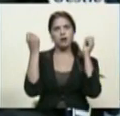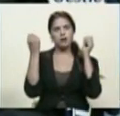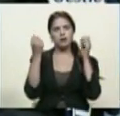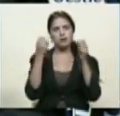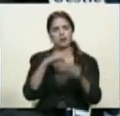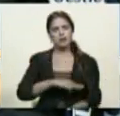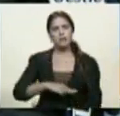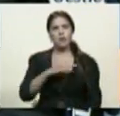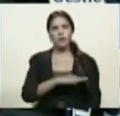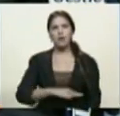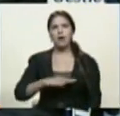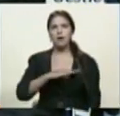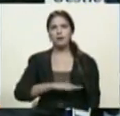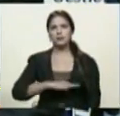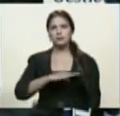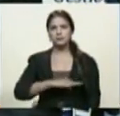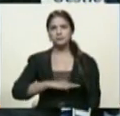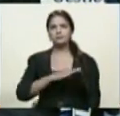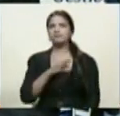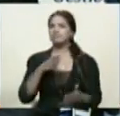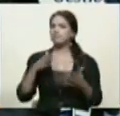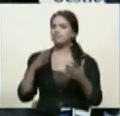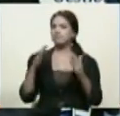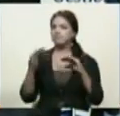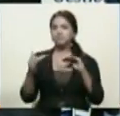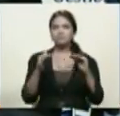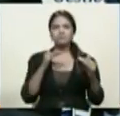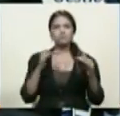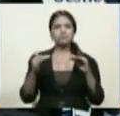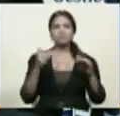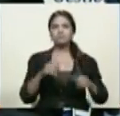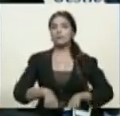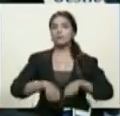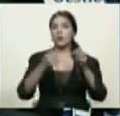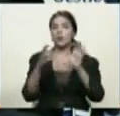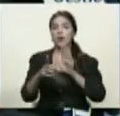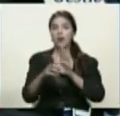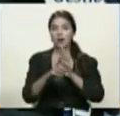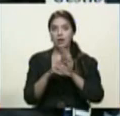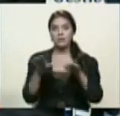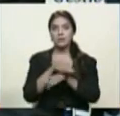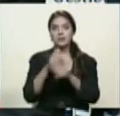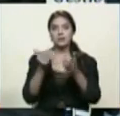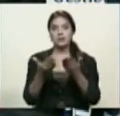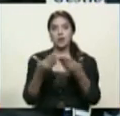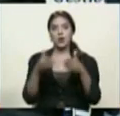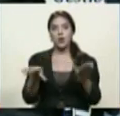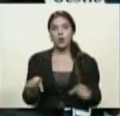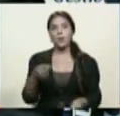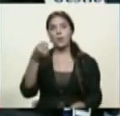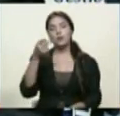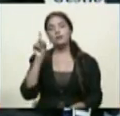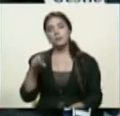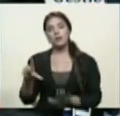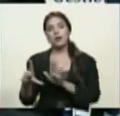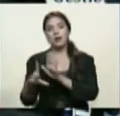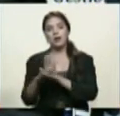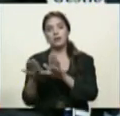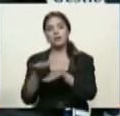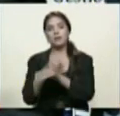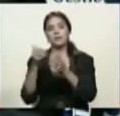la moral contra la ética violando la ley orgánica el ministerio público y la ley orgánica del ministerio